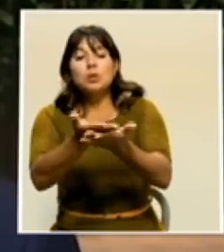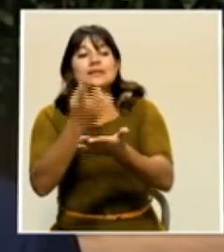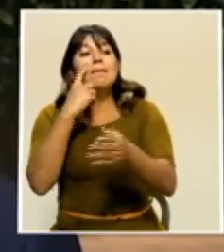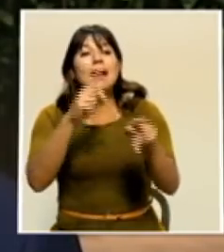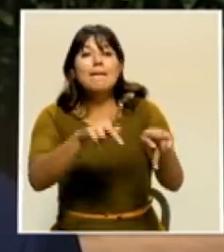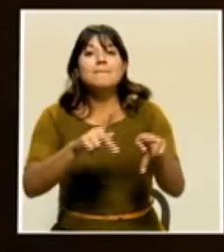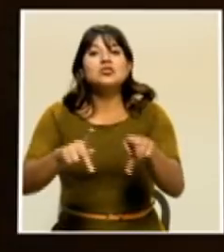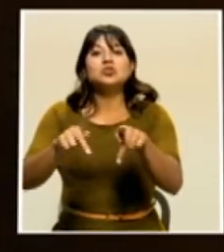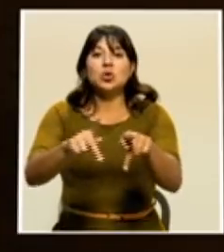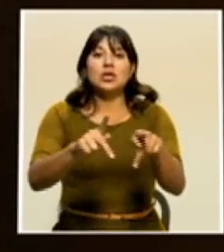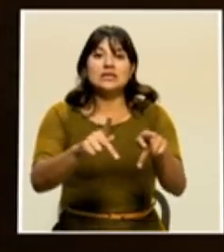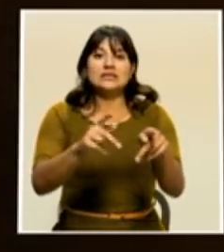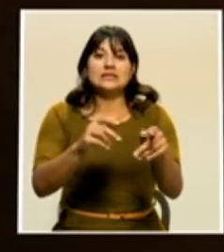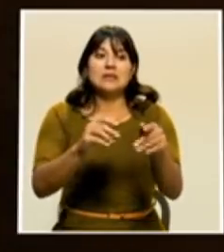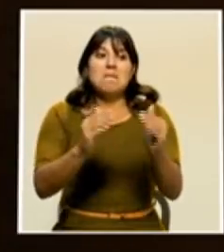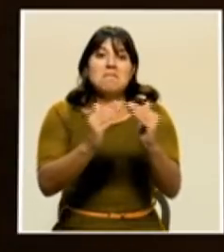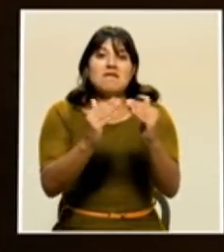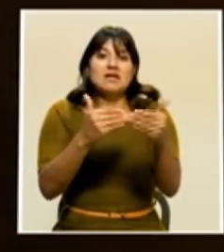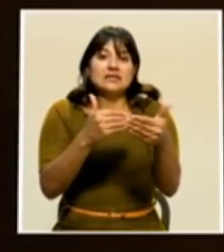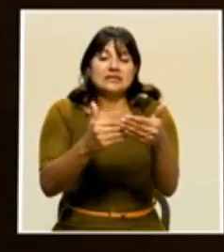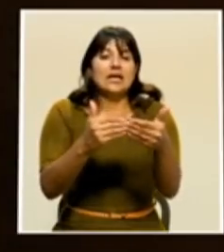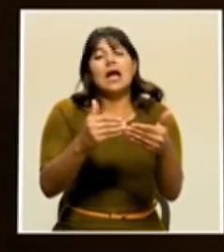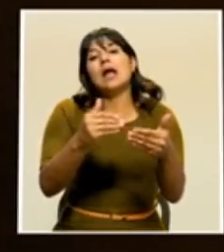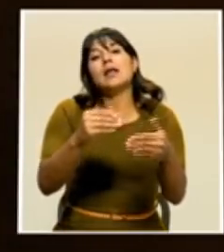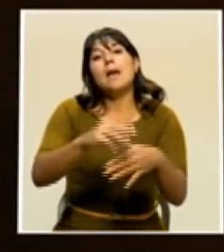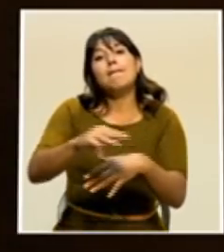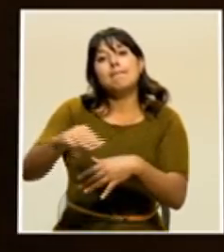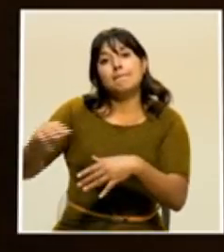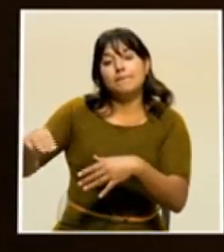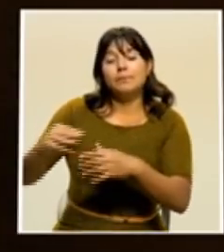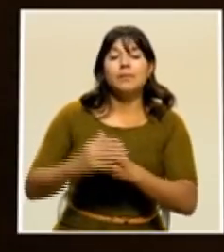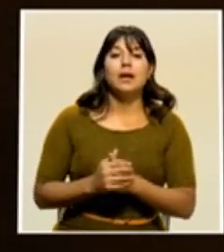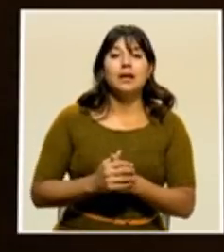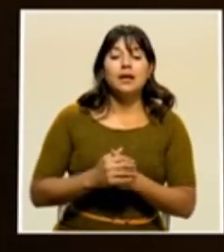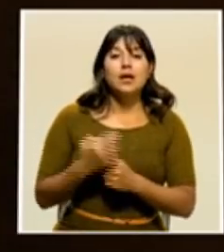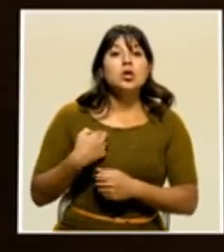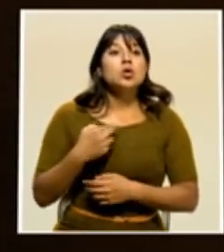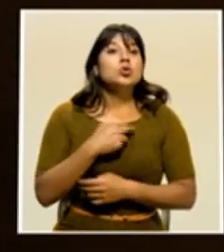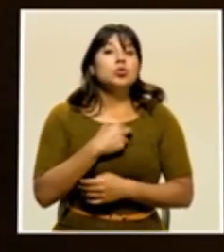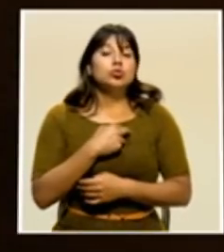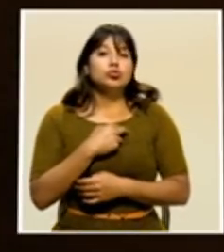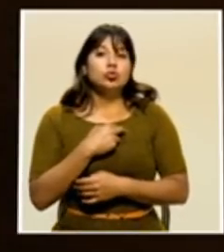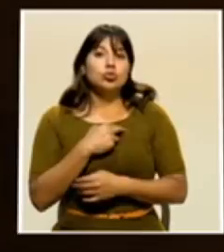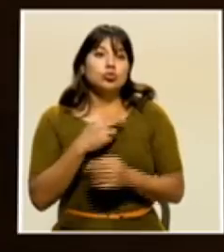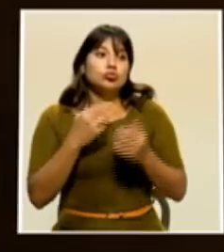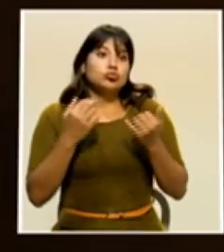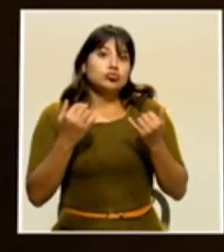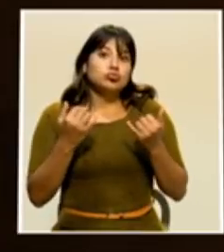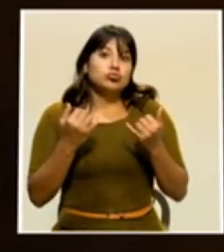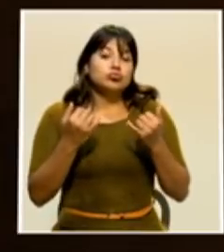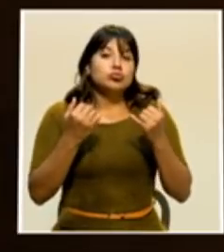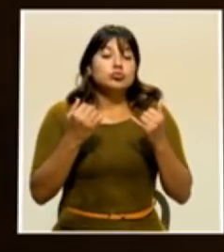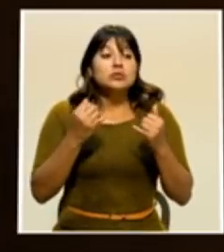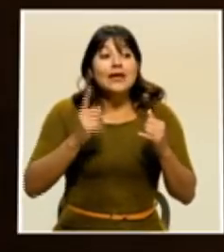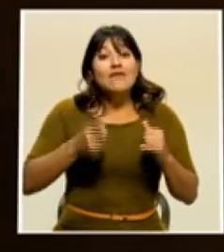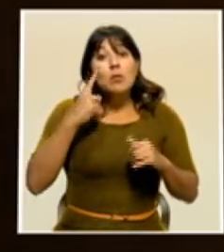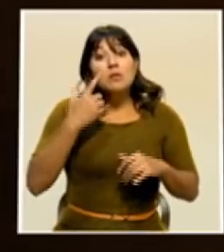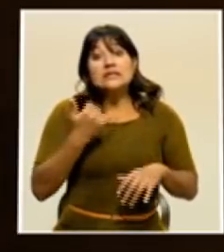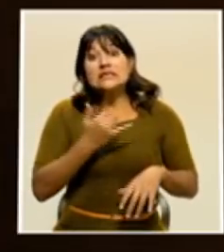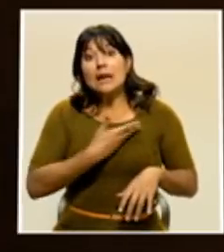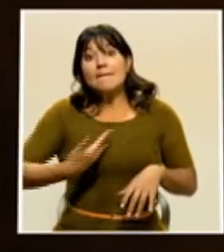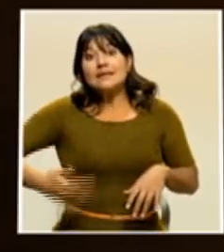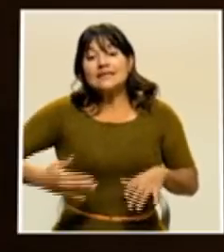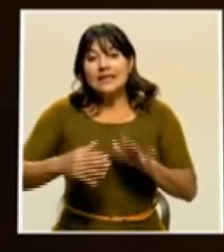Costa Rica. Va a tardar un mes ahí en comisión y entramos al tema extraordinario, entonces tendríamos que ver si el presidente lo convoca o